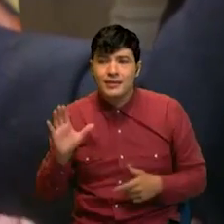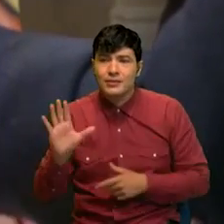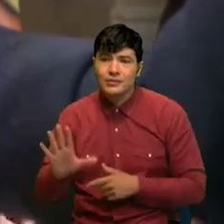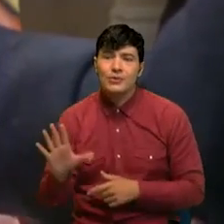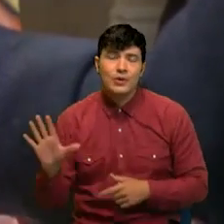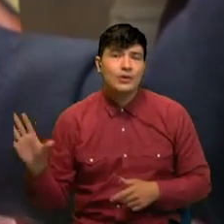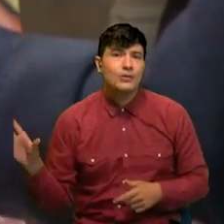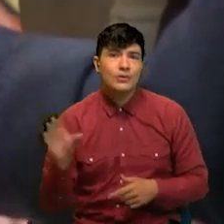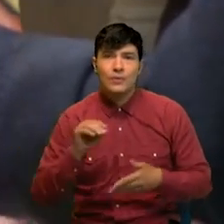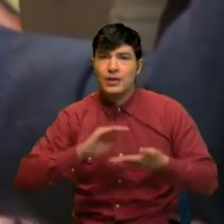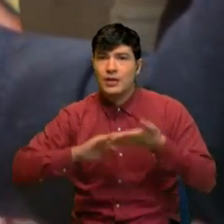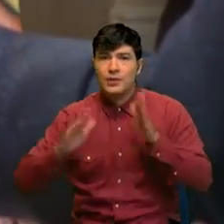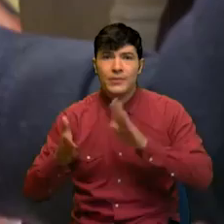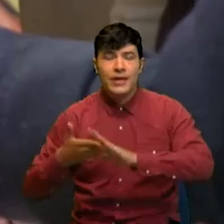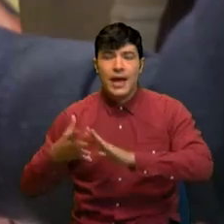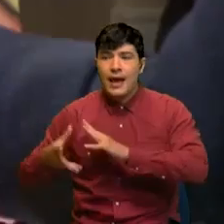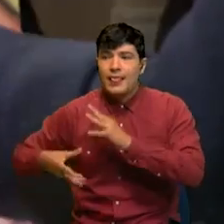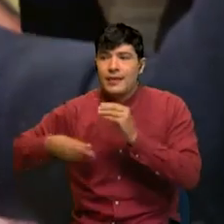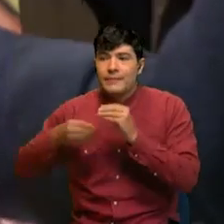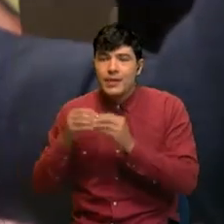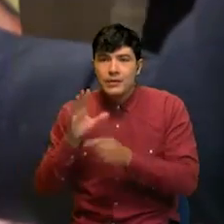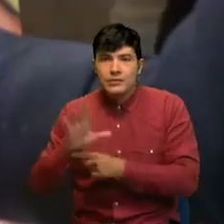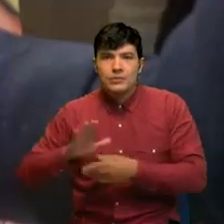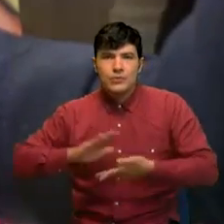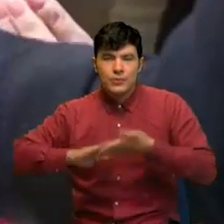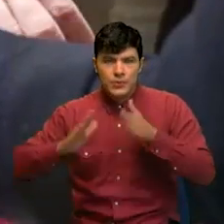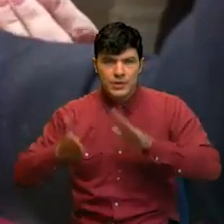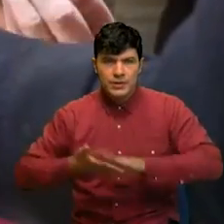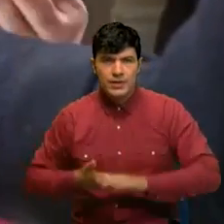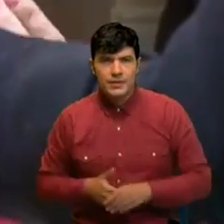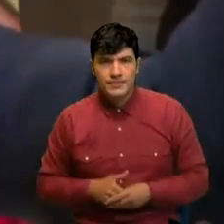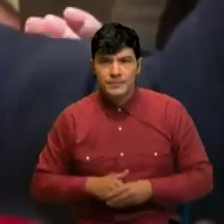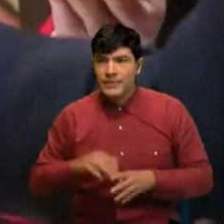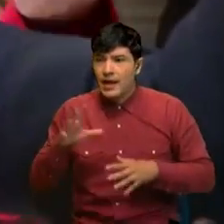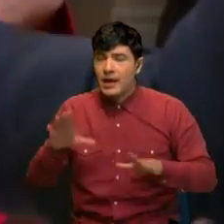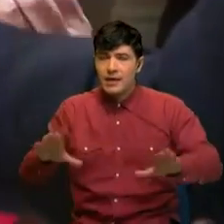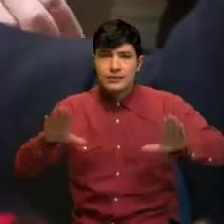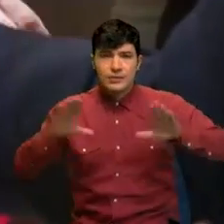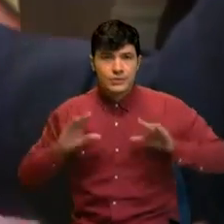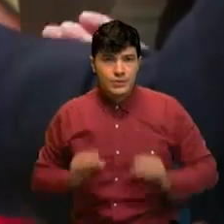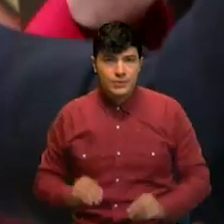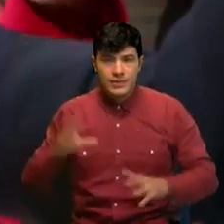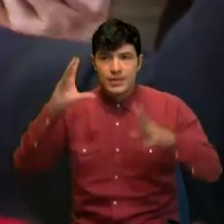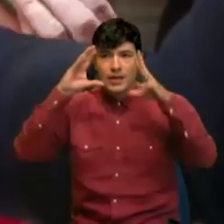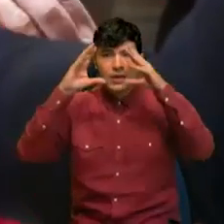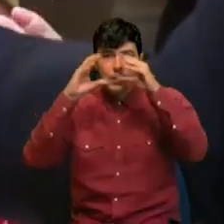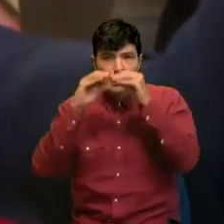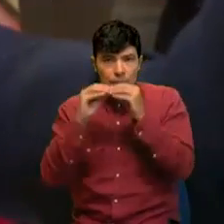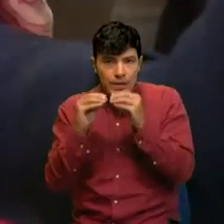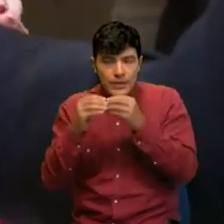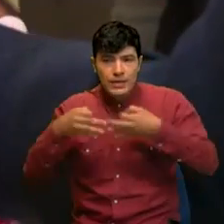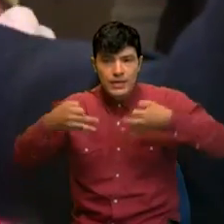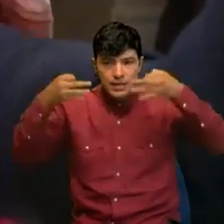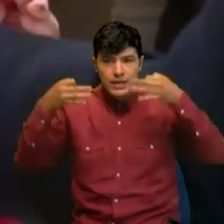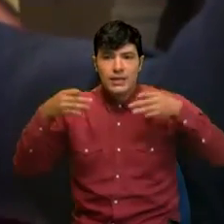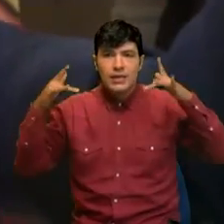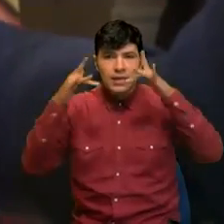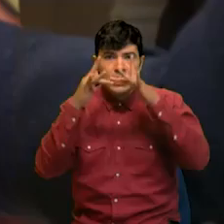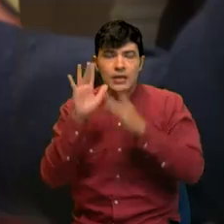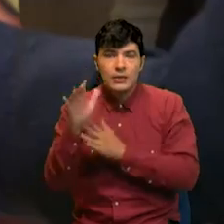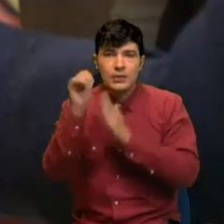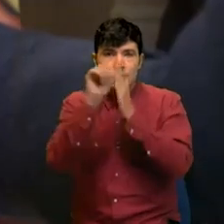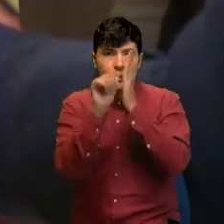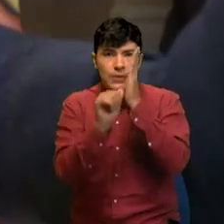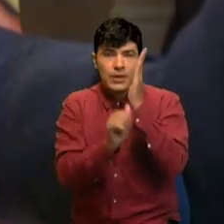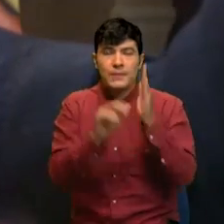y la mayor parte de esas comunidades asumieron y concertaron y se afiliaron al programa nacional